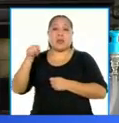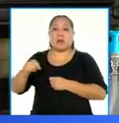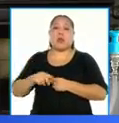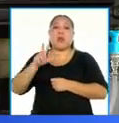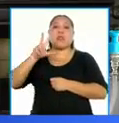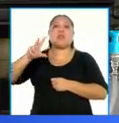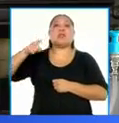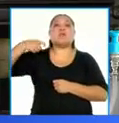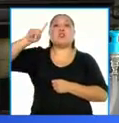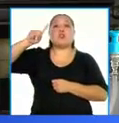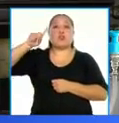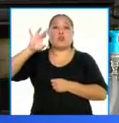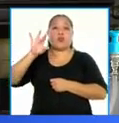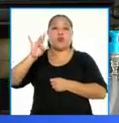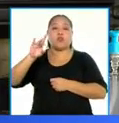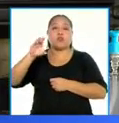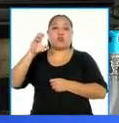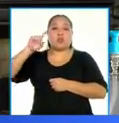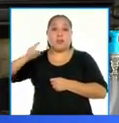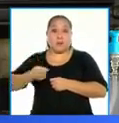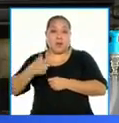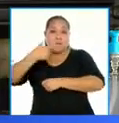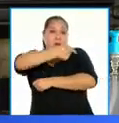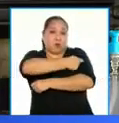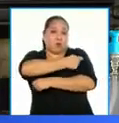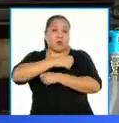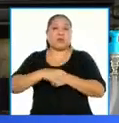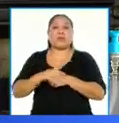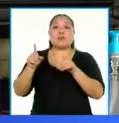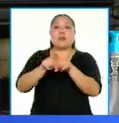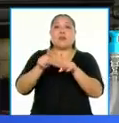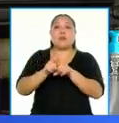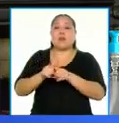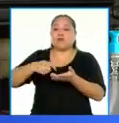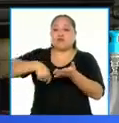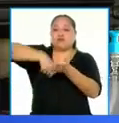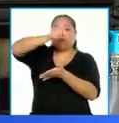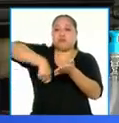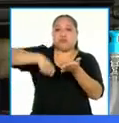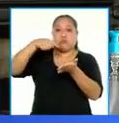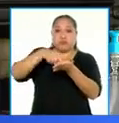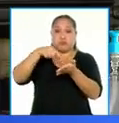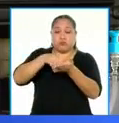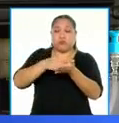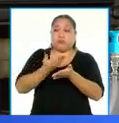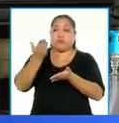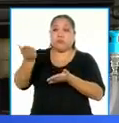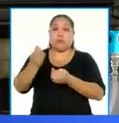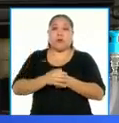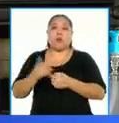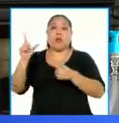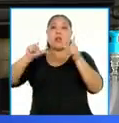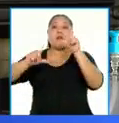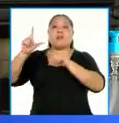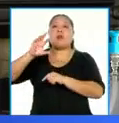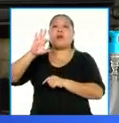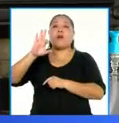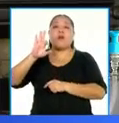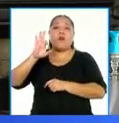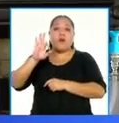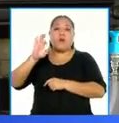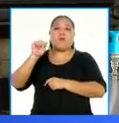de 13.200.000 vacunas. También tenemos suscrito el contrato con el laboratorio